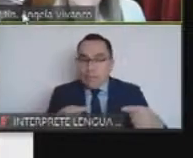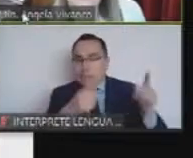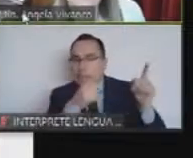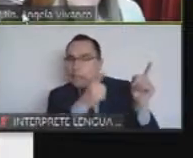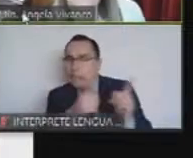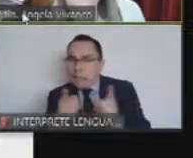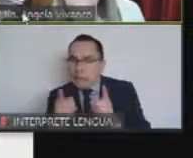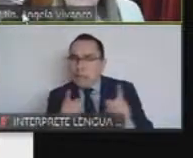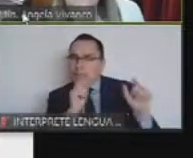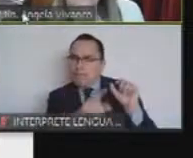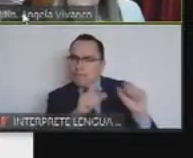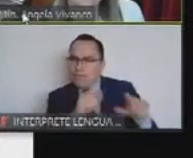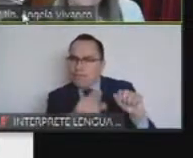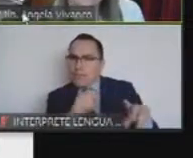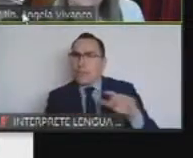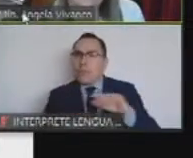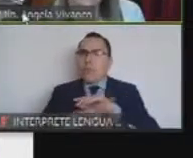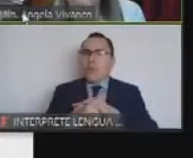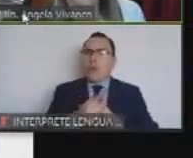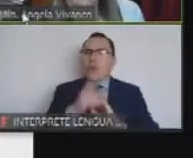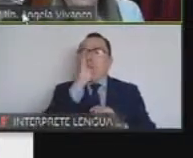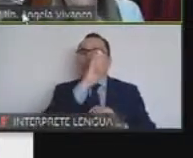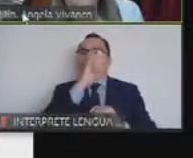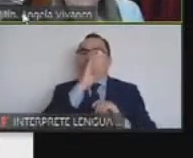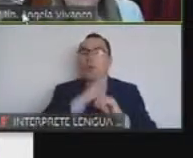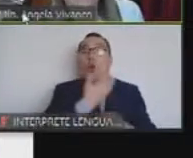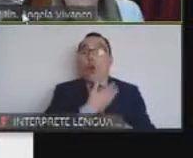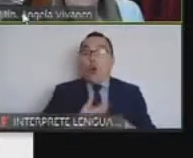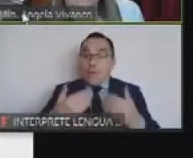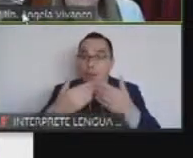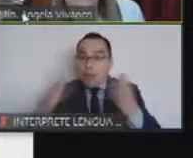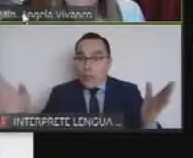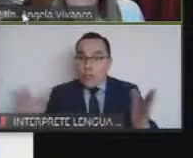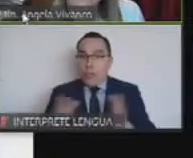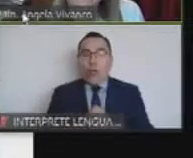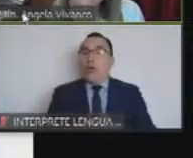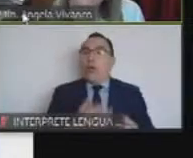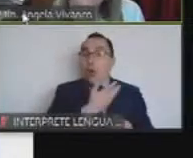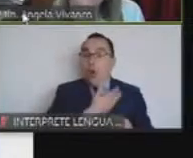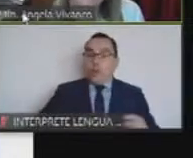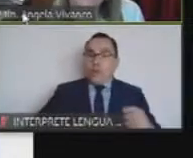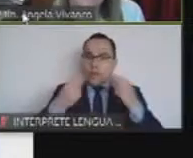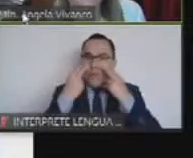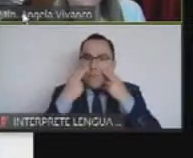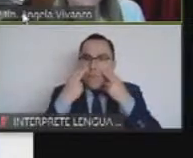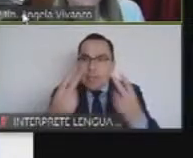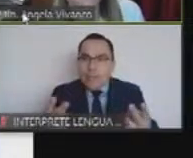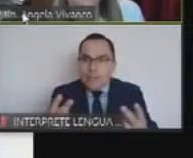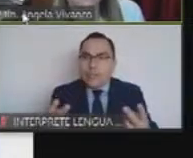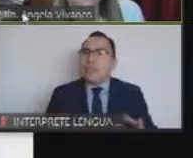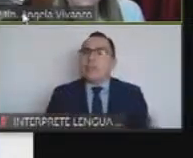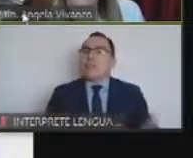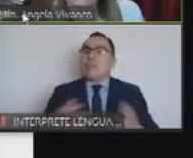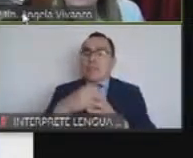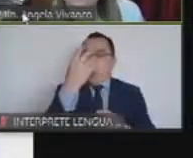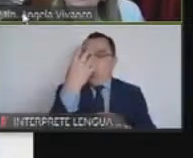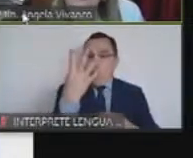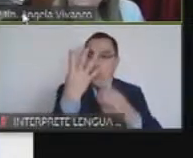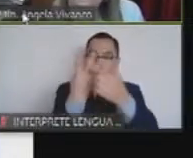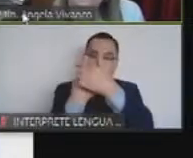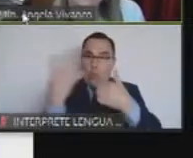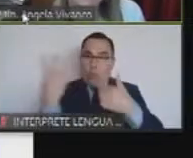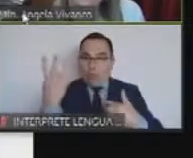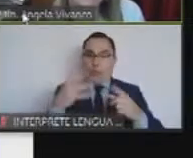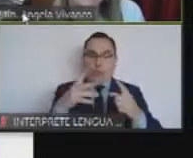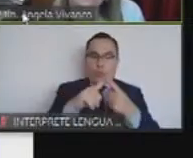Y el fundamento del llamado gobierno abierto o gobierno visible es la combinación entre cuatro elementos. Por una parte, la